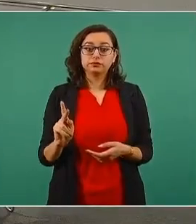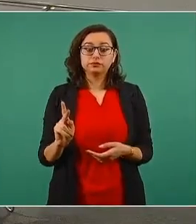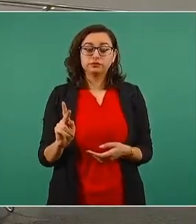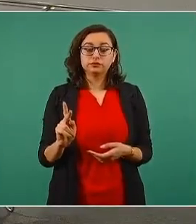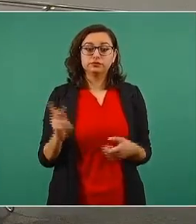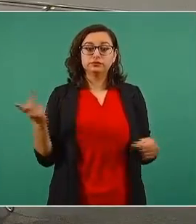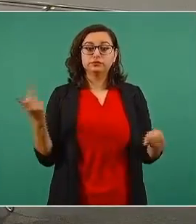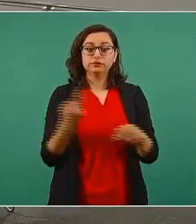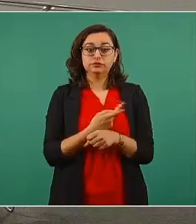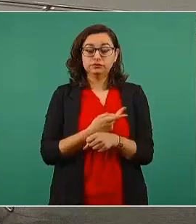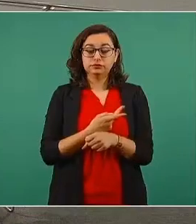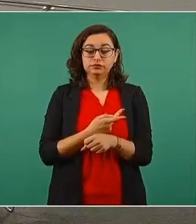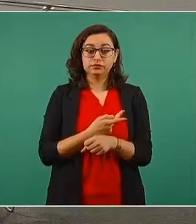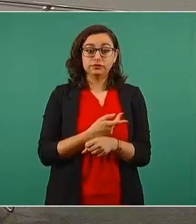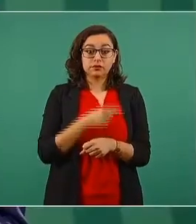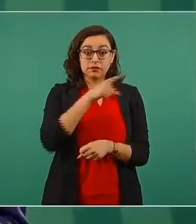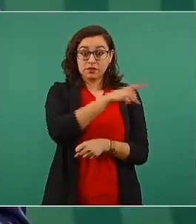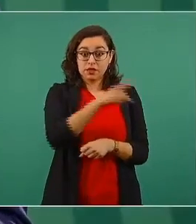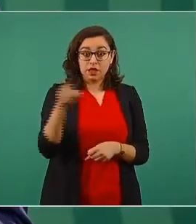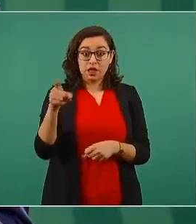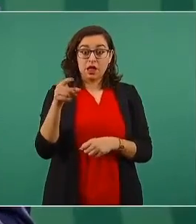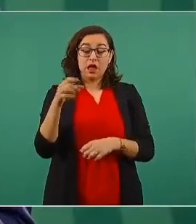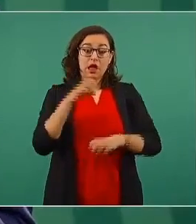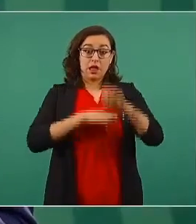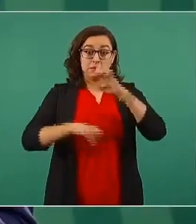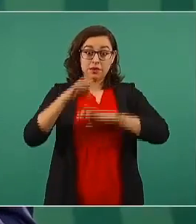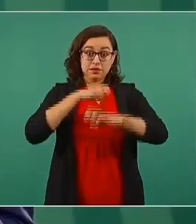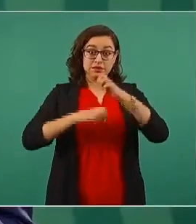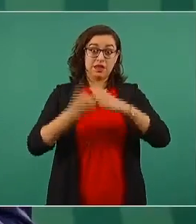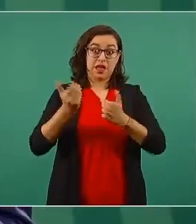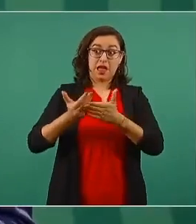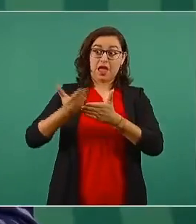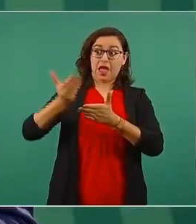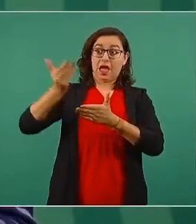estas empresas de origen mexicano, aún